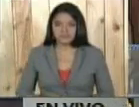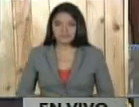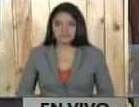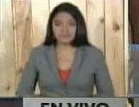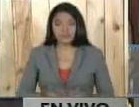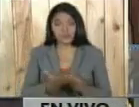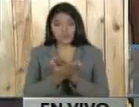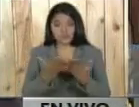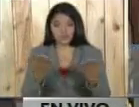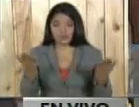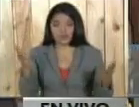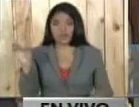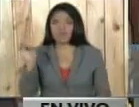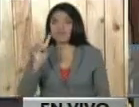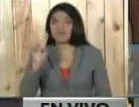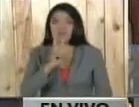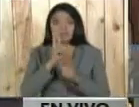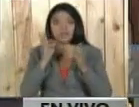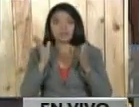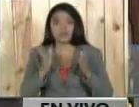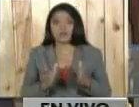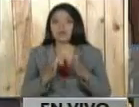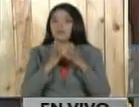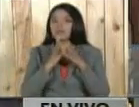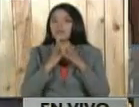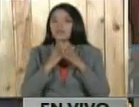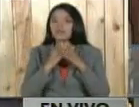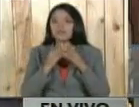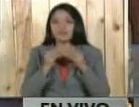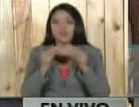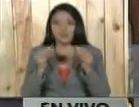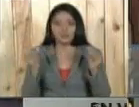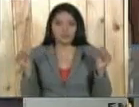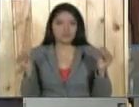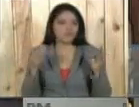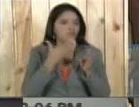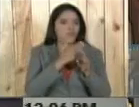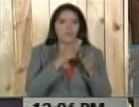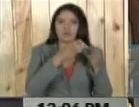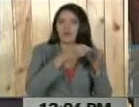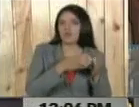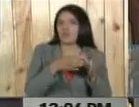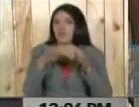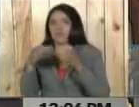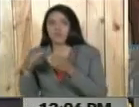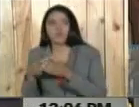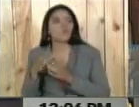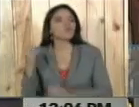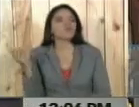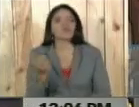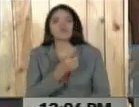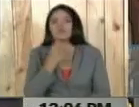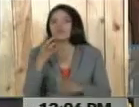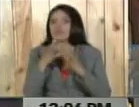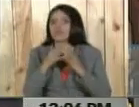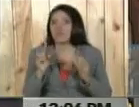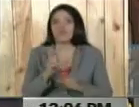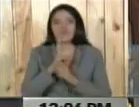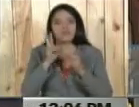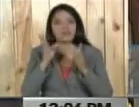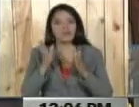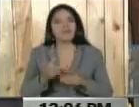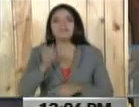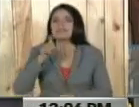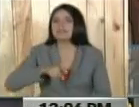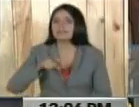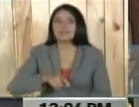venezolanos y venezolanas somos todos y todas. Y necesitamos impulsar, bueno, una democracia